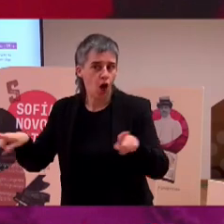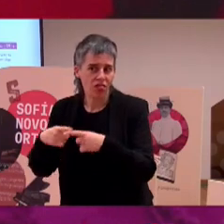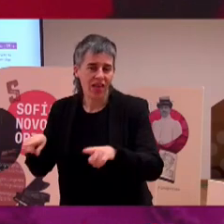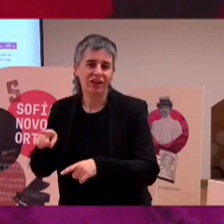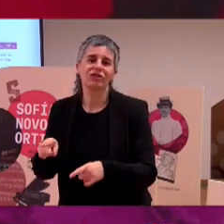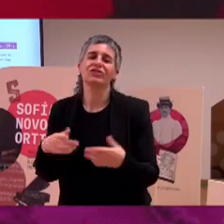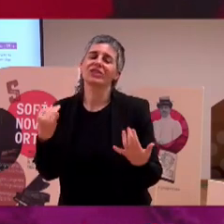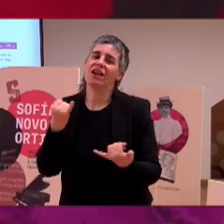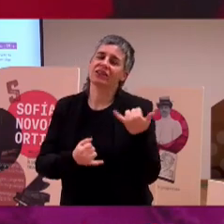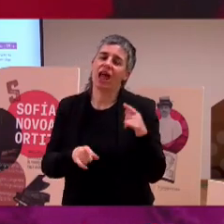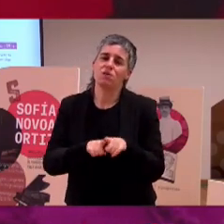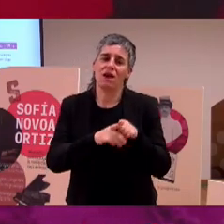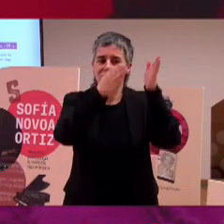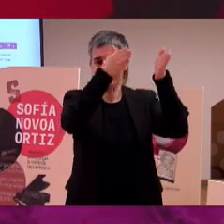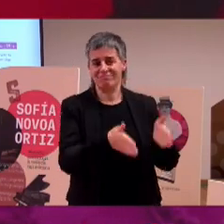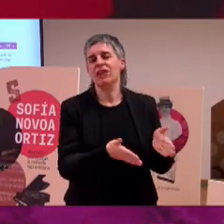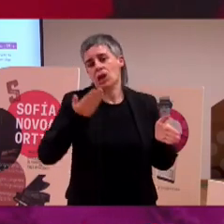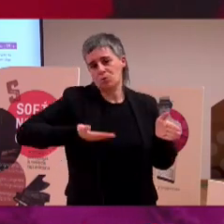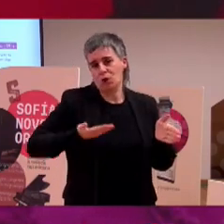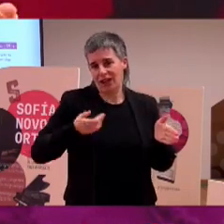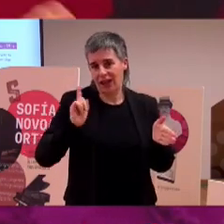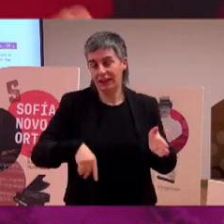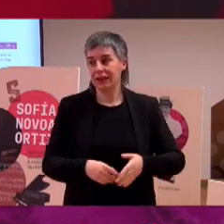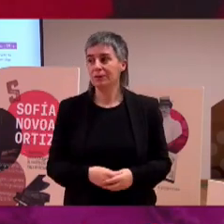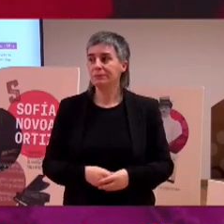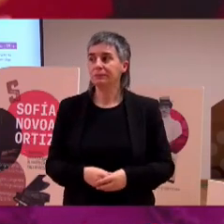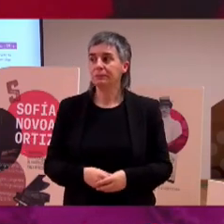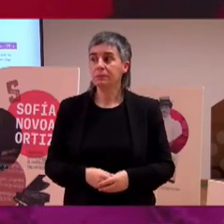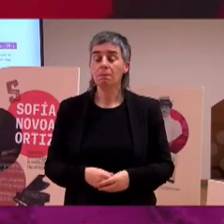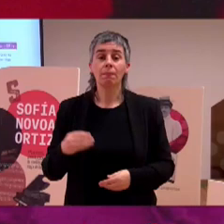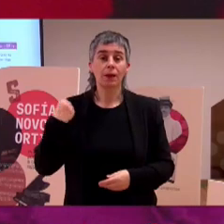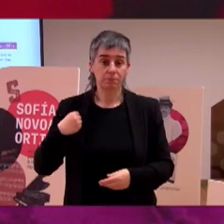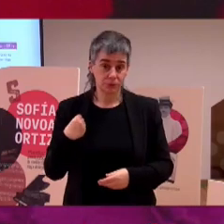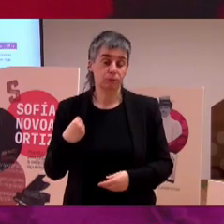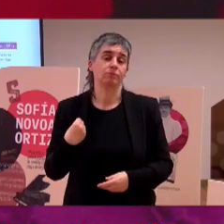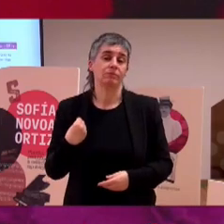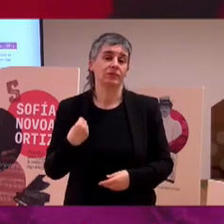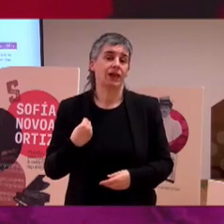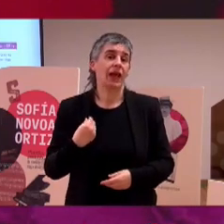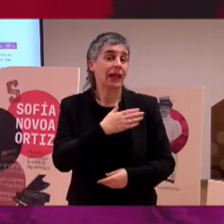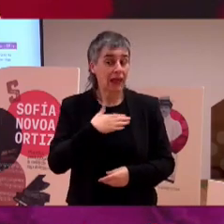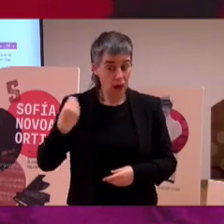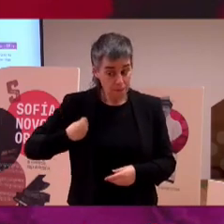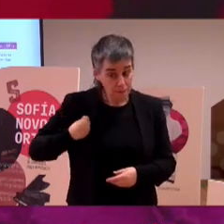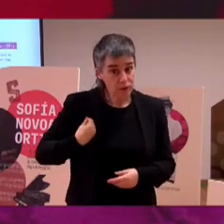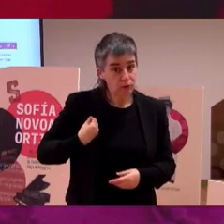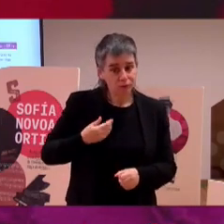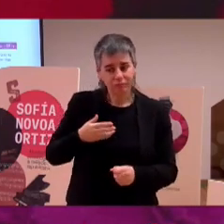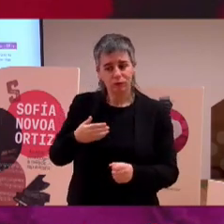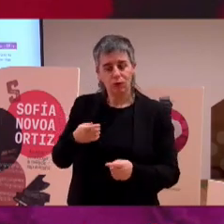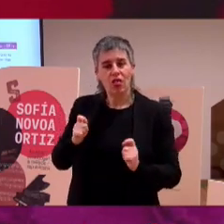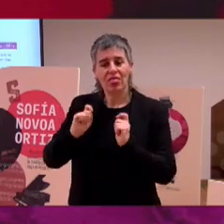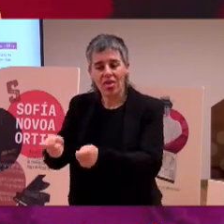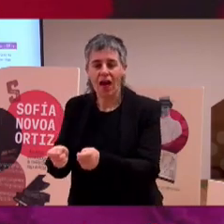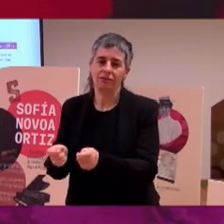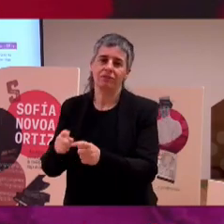dalle unha importancia a él tamén, non? Él quere ese sono para Sofía. E Sofía gusta o piano,